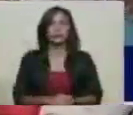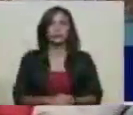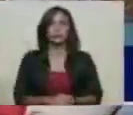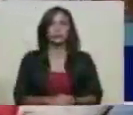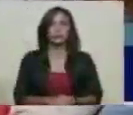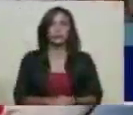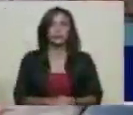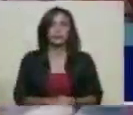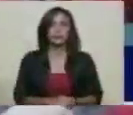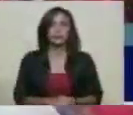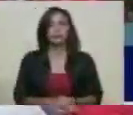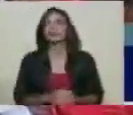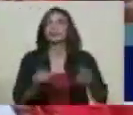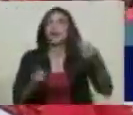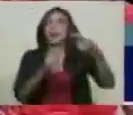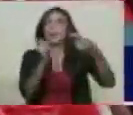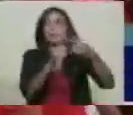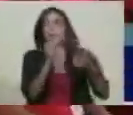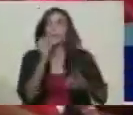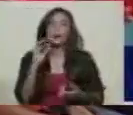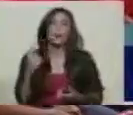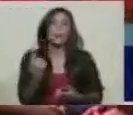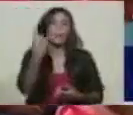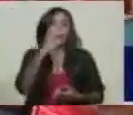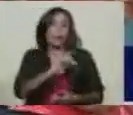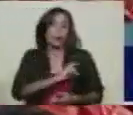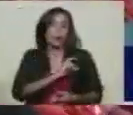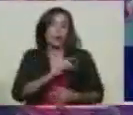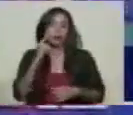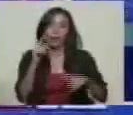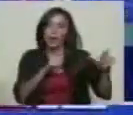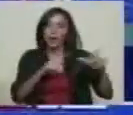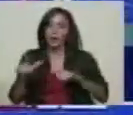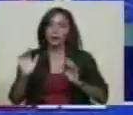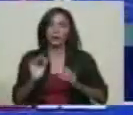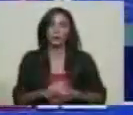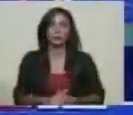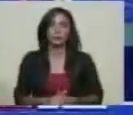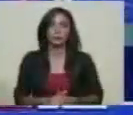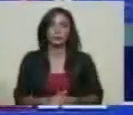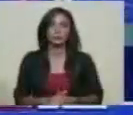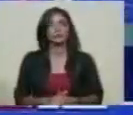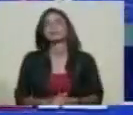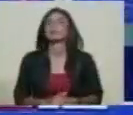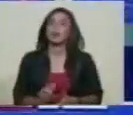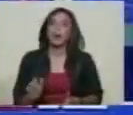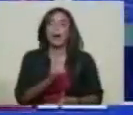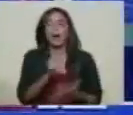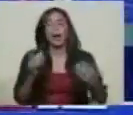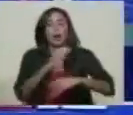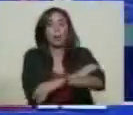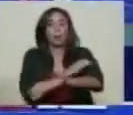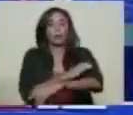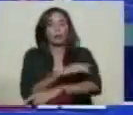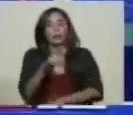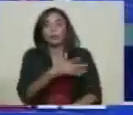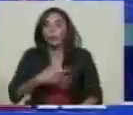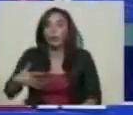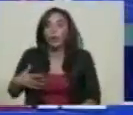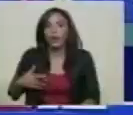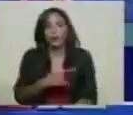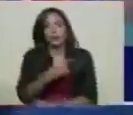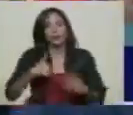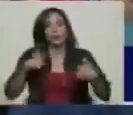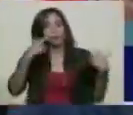Para mira, primero de enero estamos listos. Lo que tú quieras, yo lo quiero, oposición. Por donde me